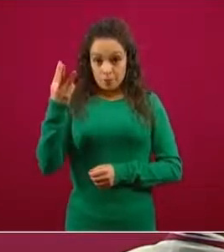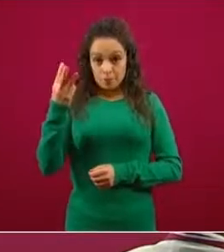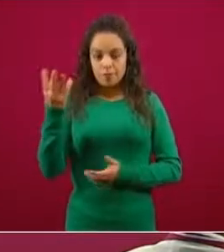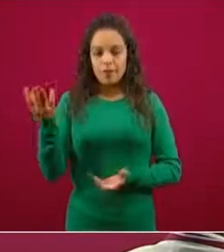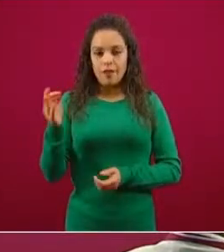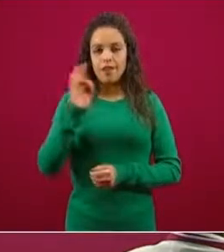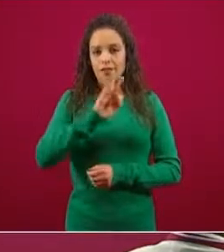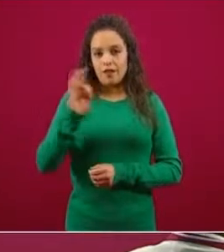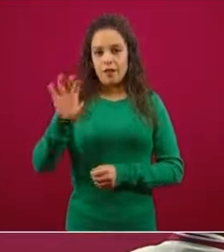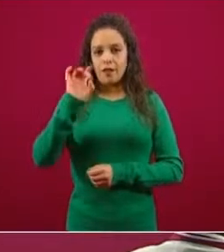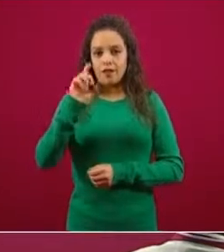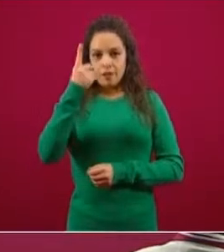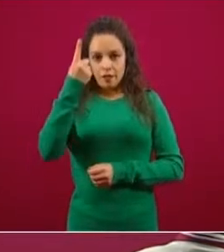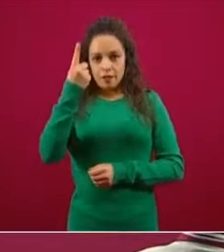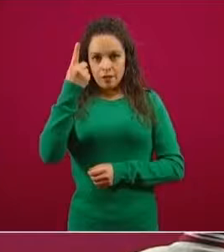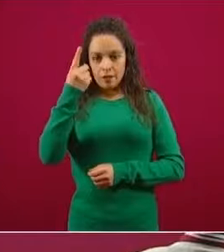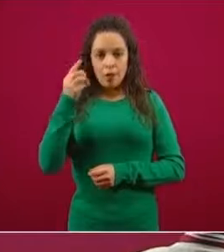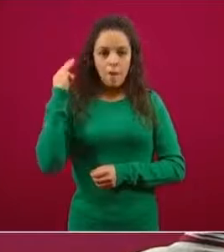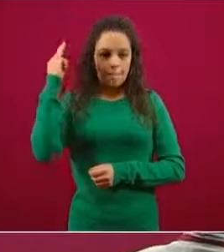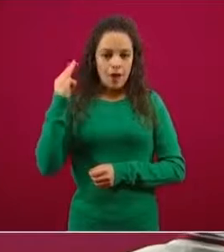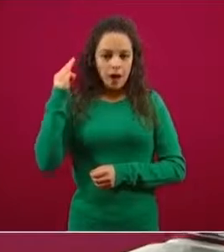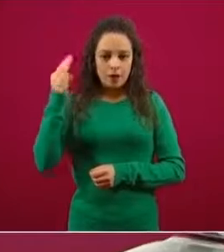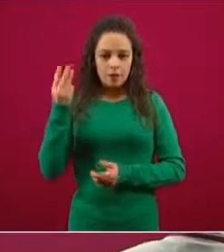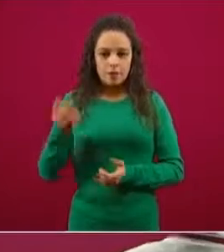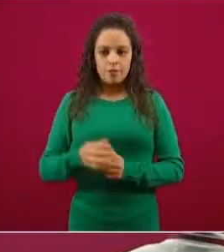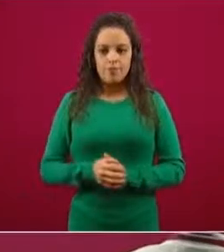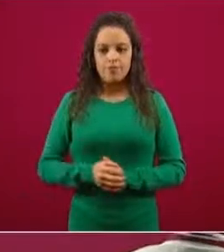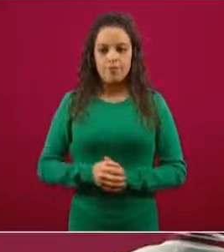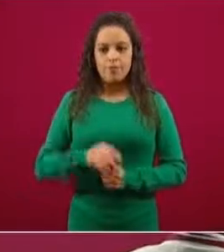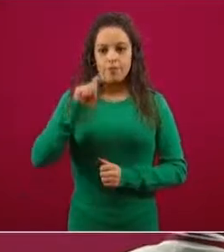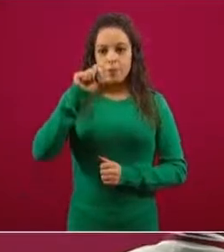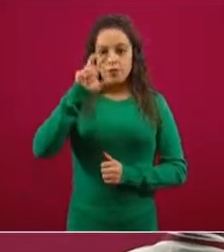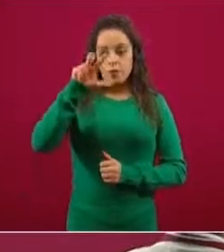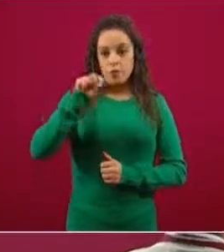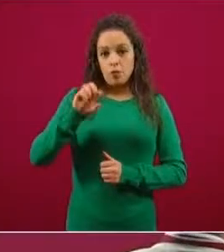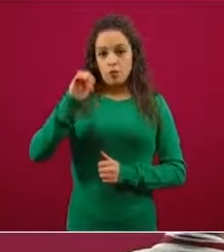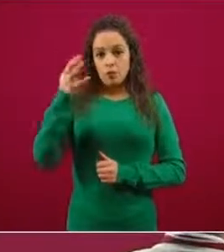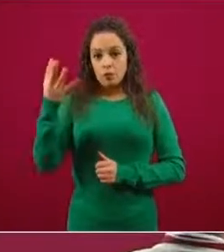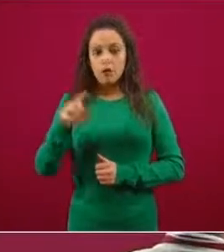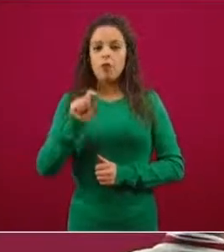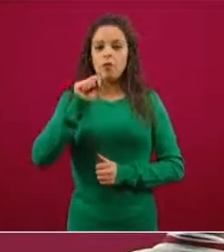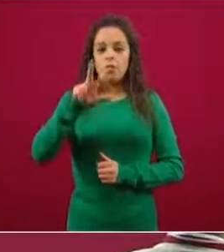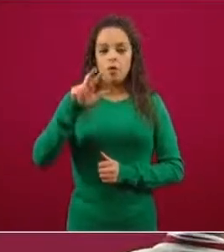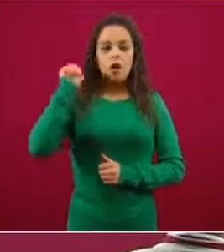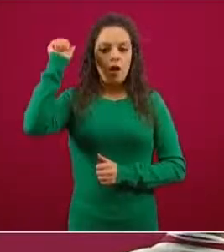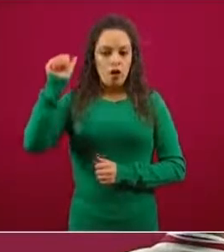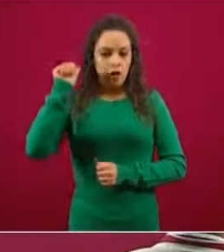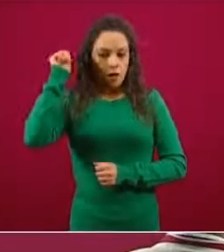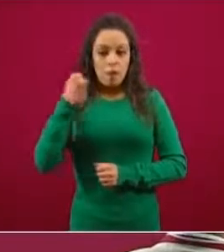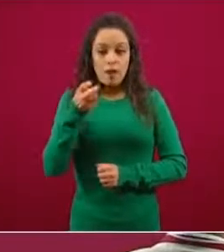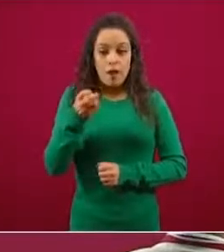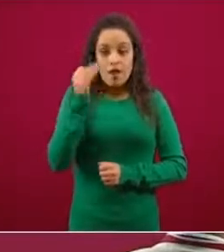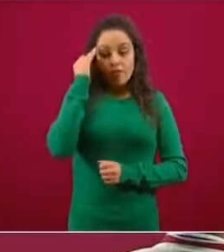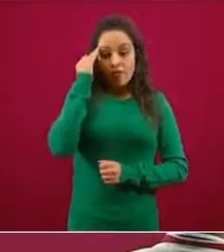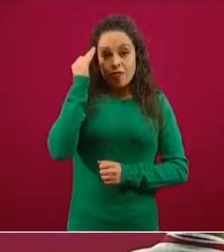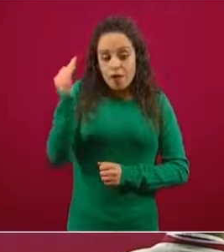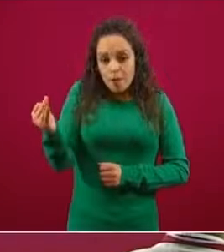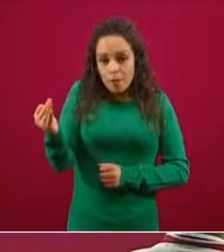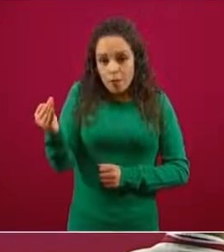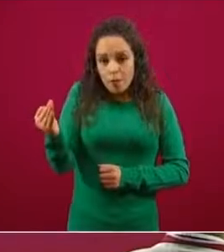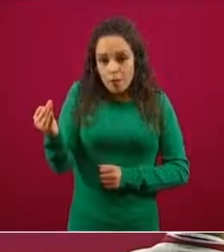28.04 quiere decir 28 de abril. Y es el tiempo, y aquí lo que vemos es el número de